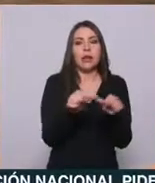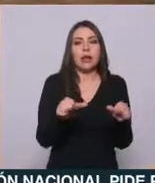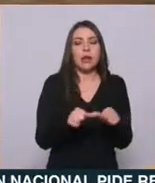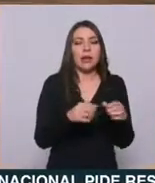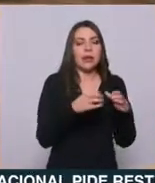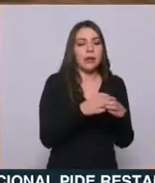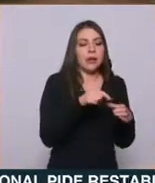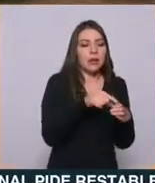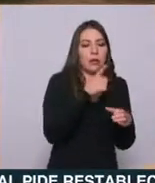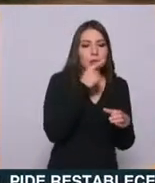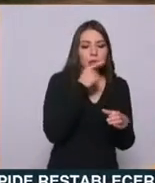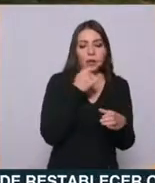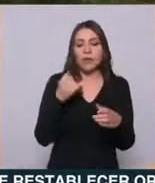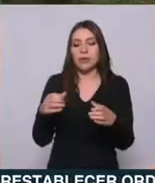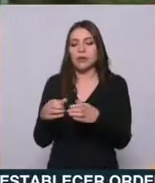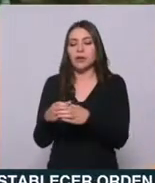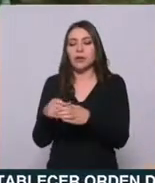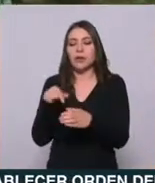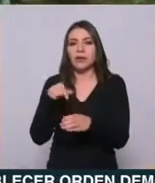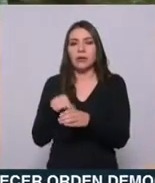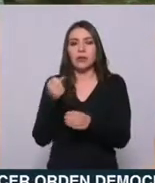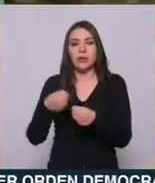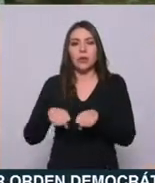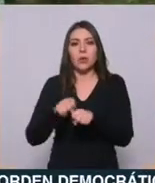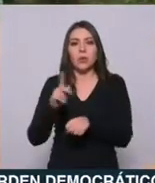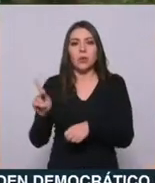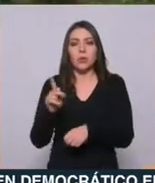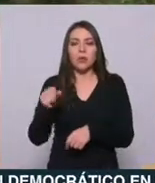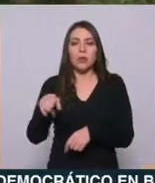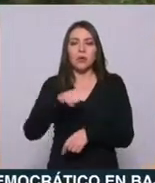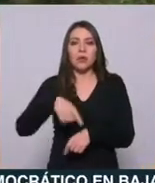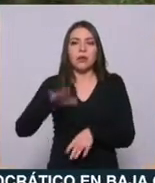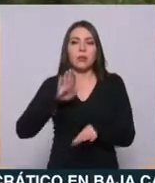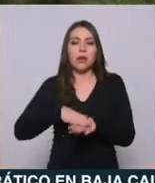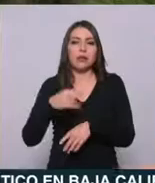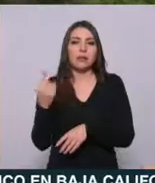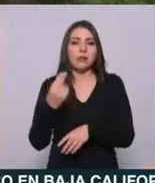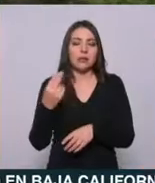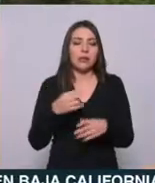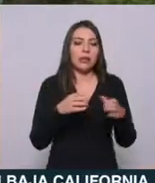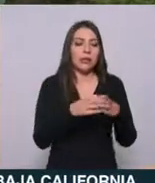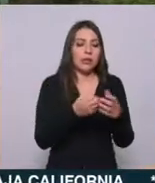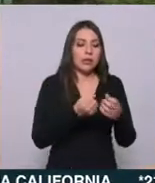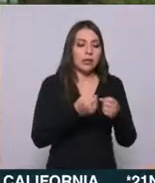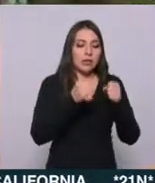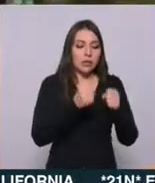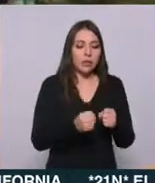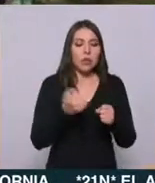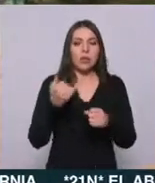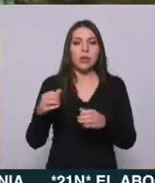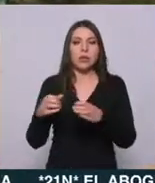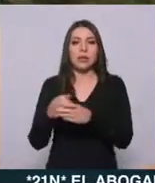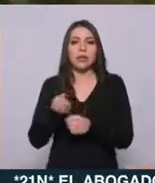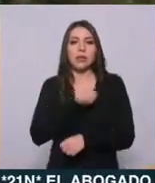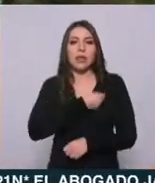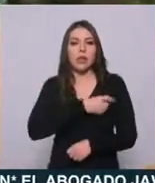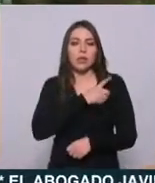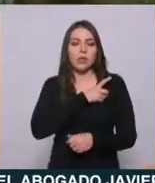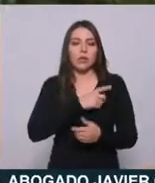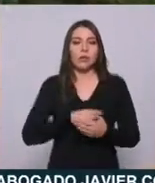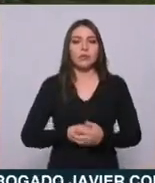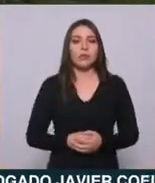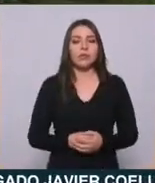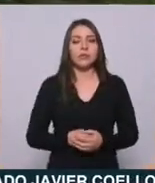más importantes y de los más vulnerados también en ciertas regiones, ¿no? La seguridad y la salud. Y habrá que ver, por supuesto, las líneas